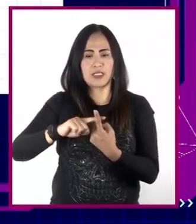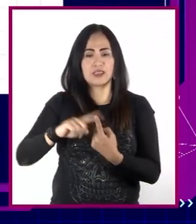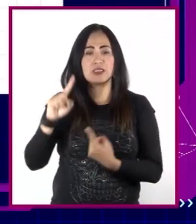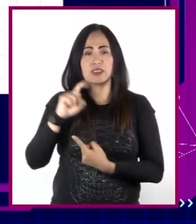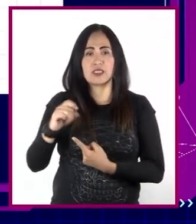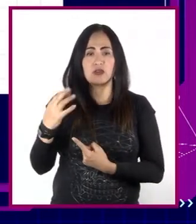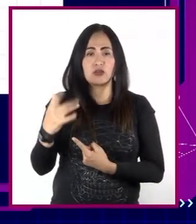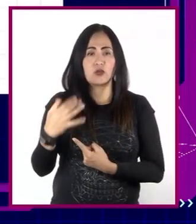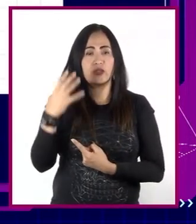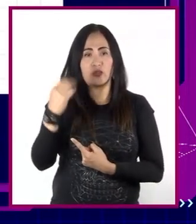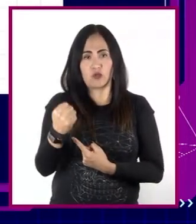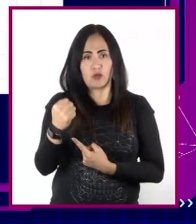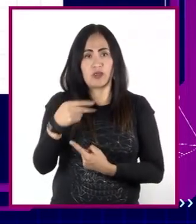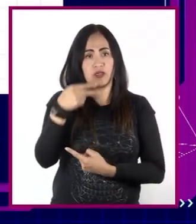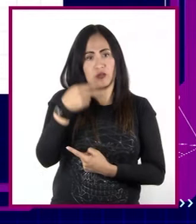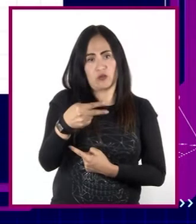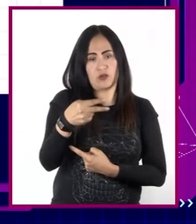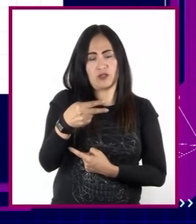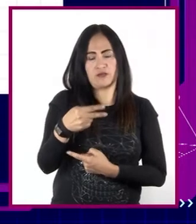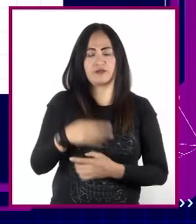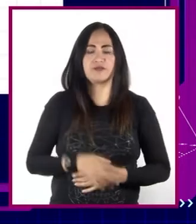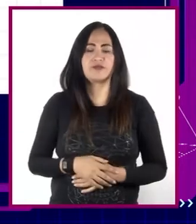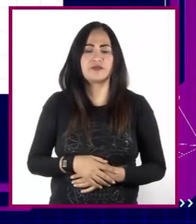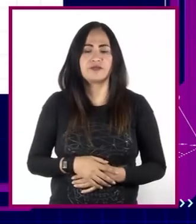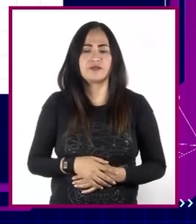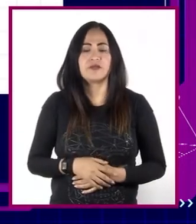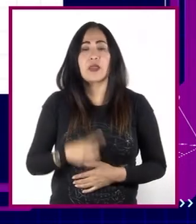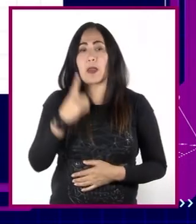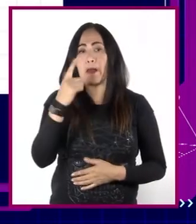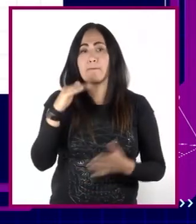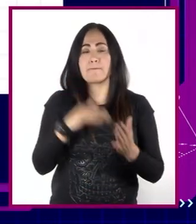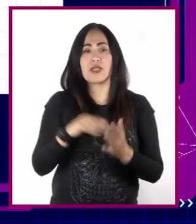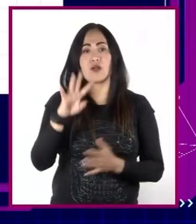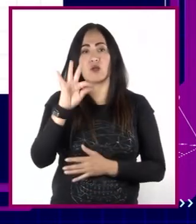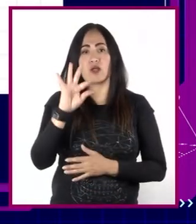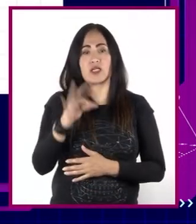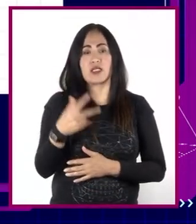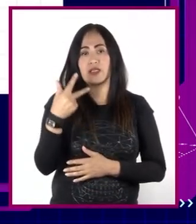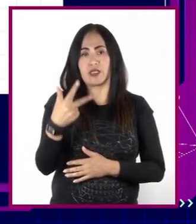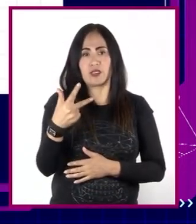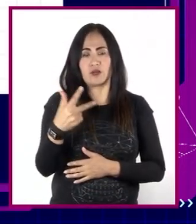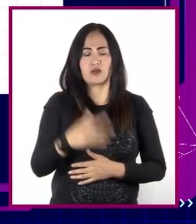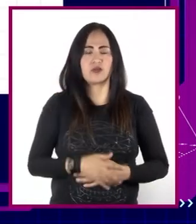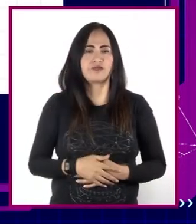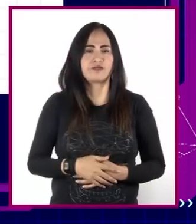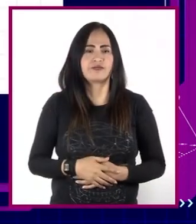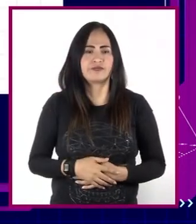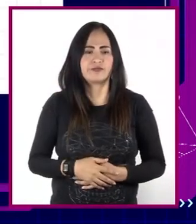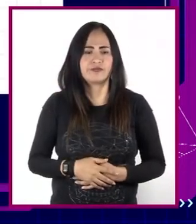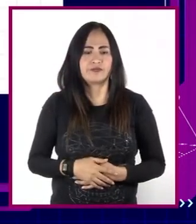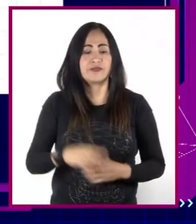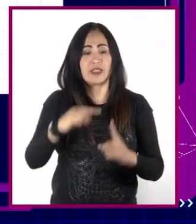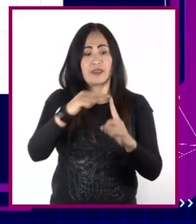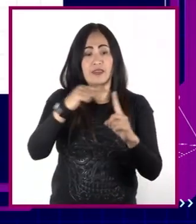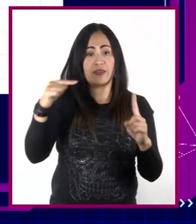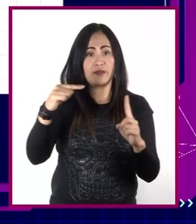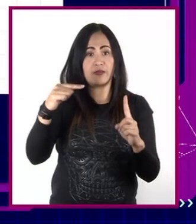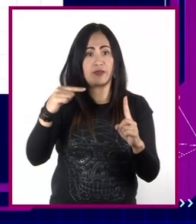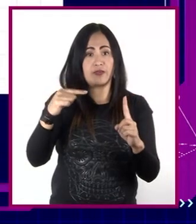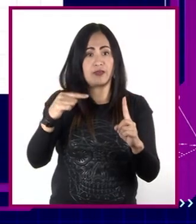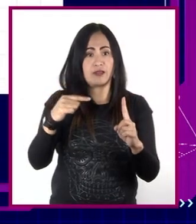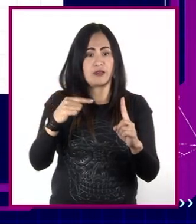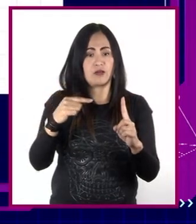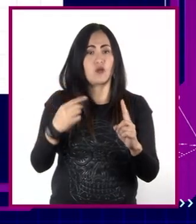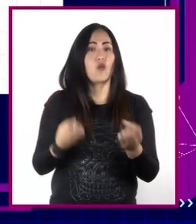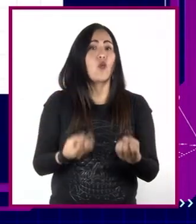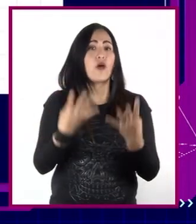más 159 nos da un total de 1,048 pesos. Luego dividimos esta cantidad entre